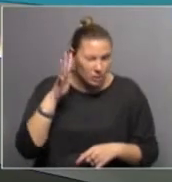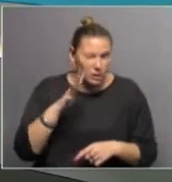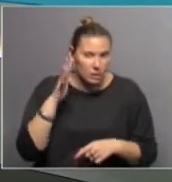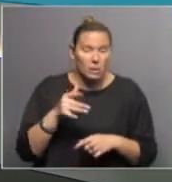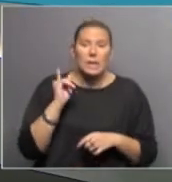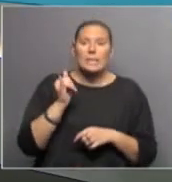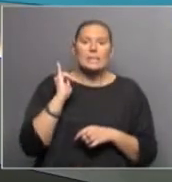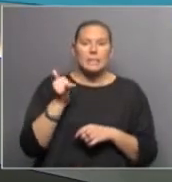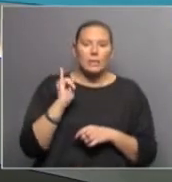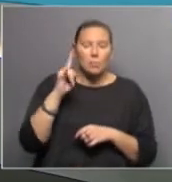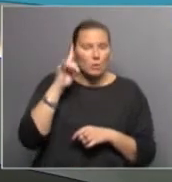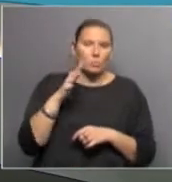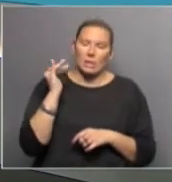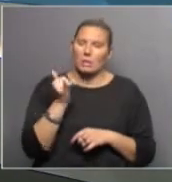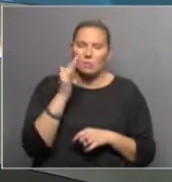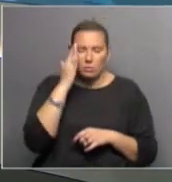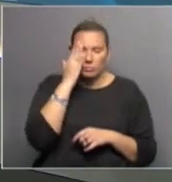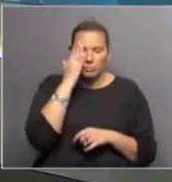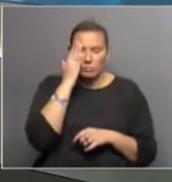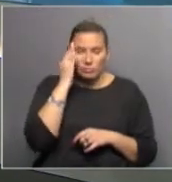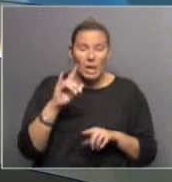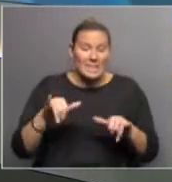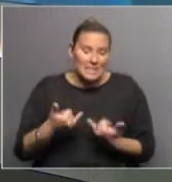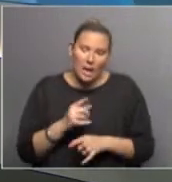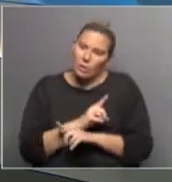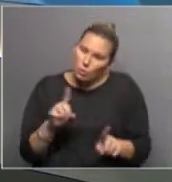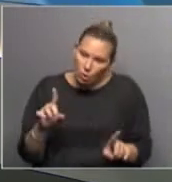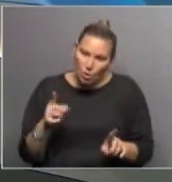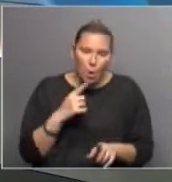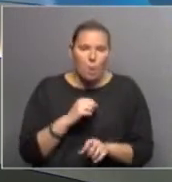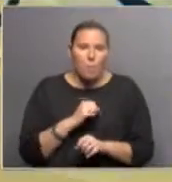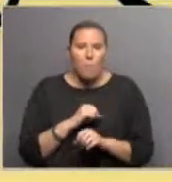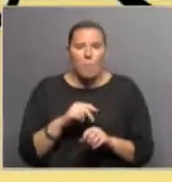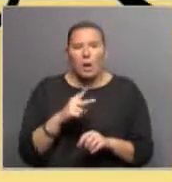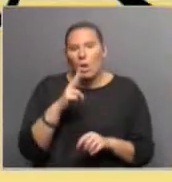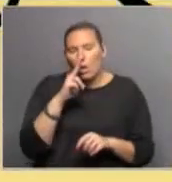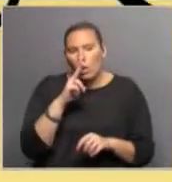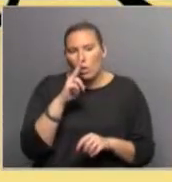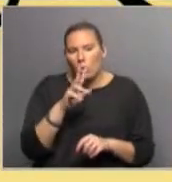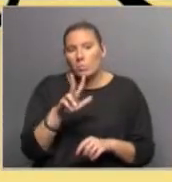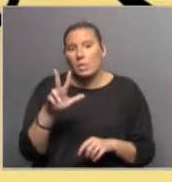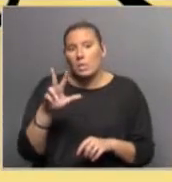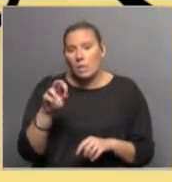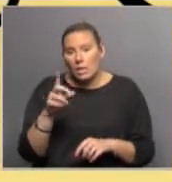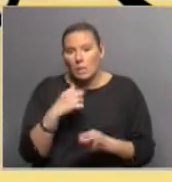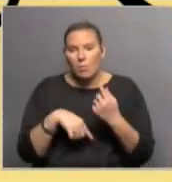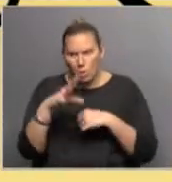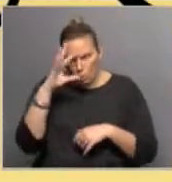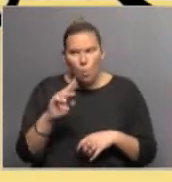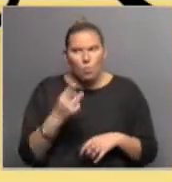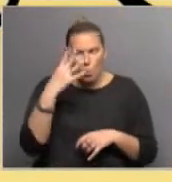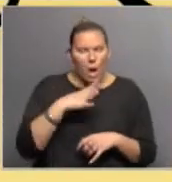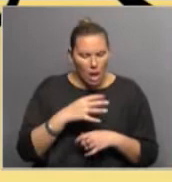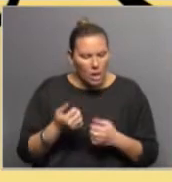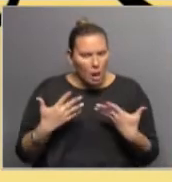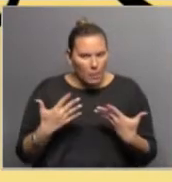Sí, me los imagino, no ya, probablemente más pensando en el 2030, pero creo que Uruguay tiene todo el potencial. De